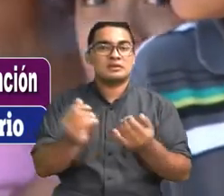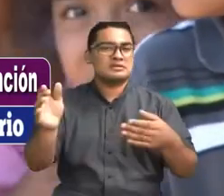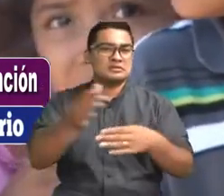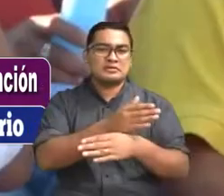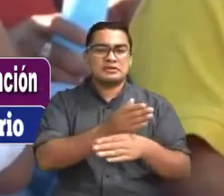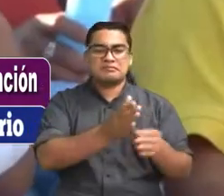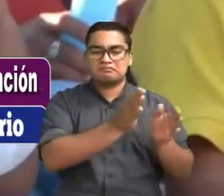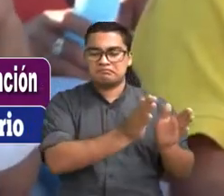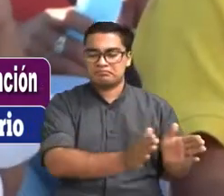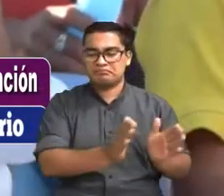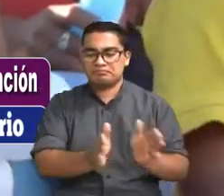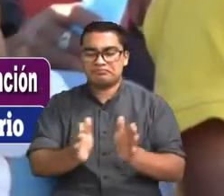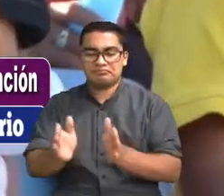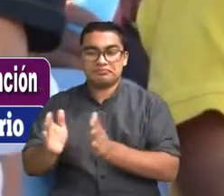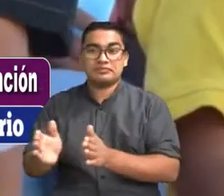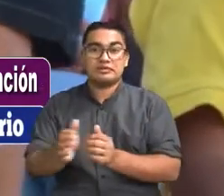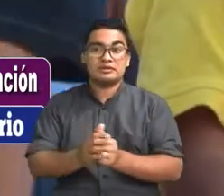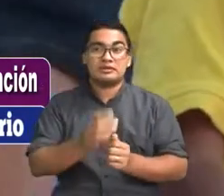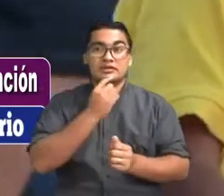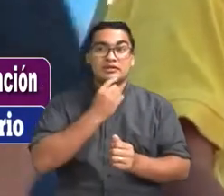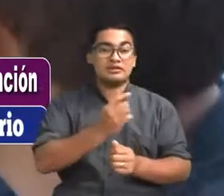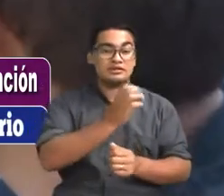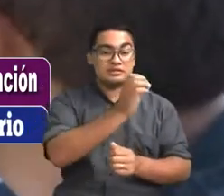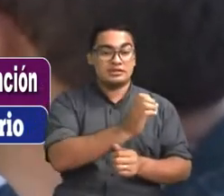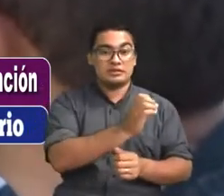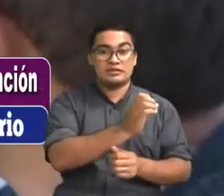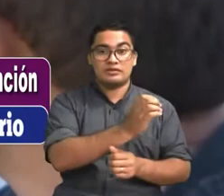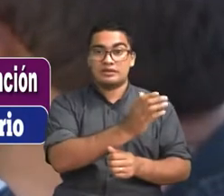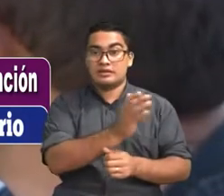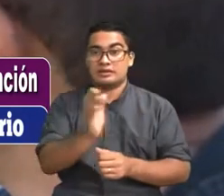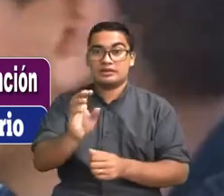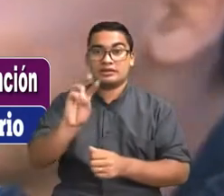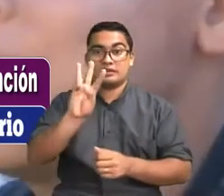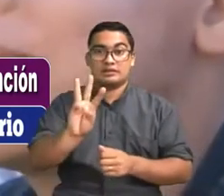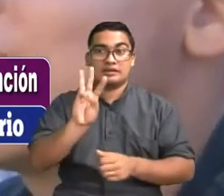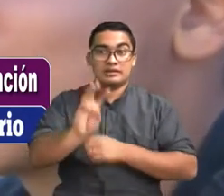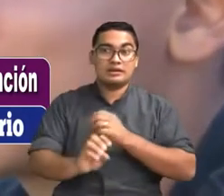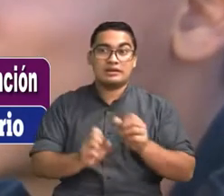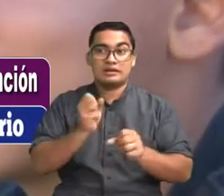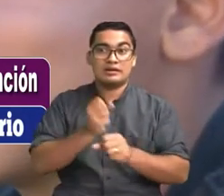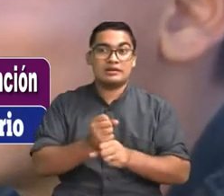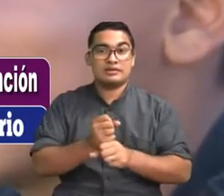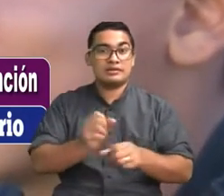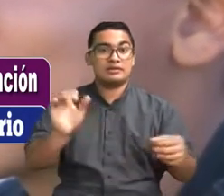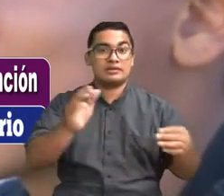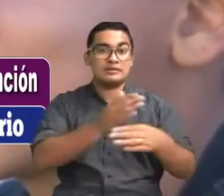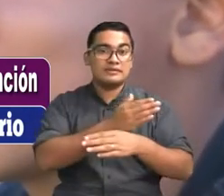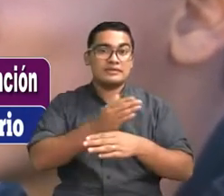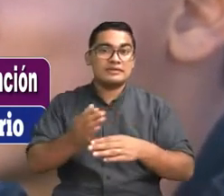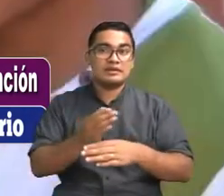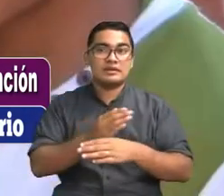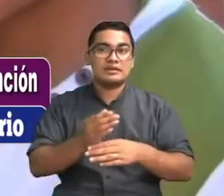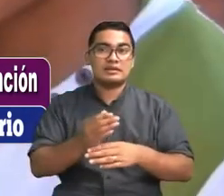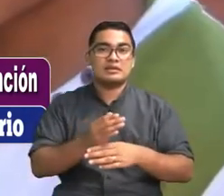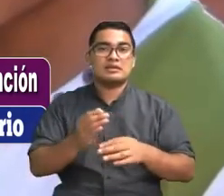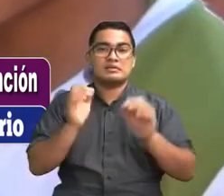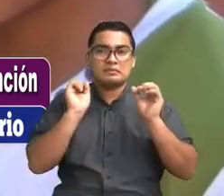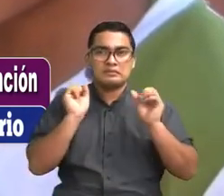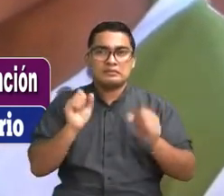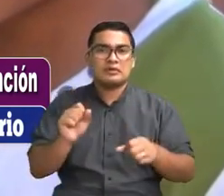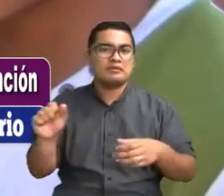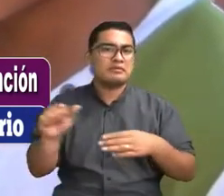etapas. El niño que de 0 a 3 años tiene sus distintas etapas que tienes que